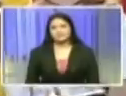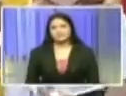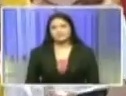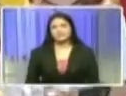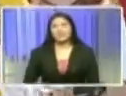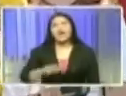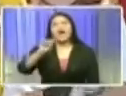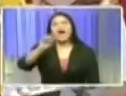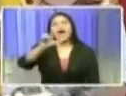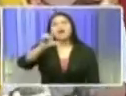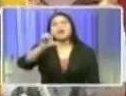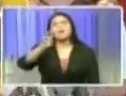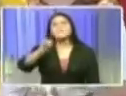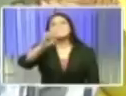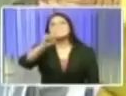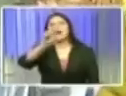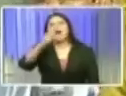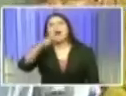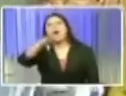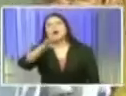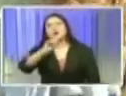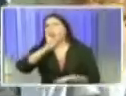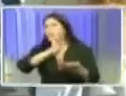Almagro Gojón.